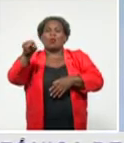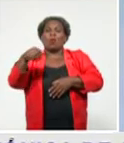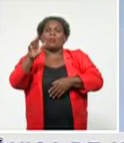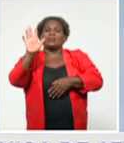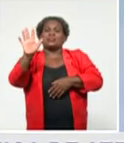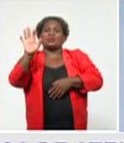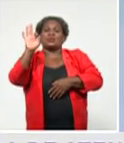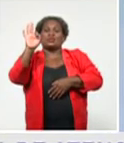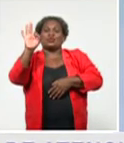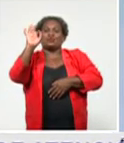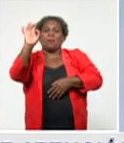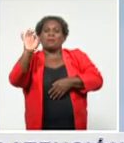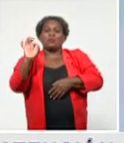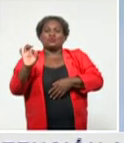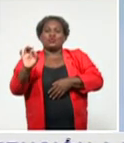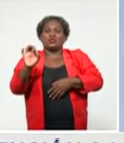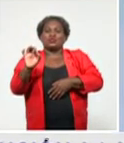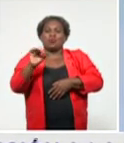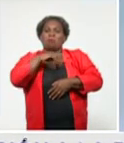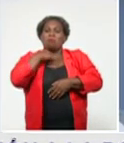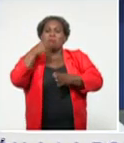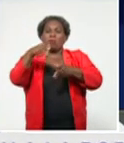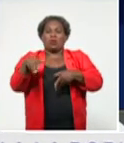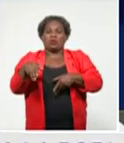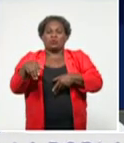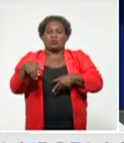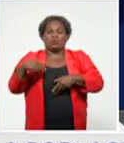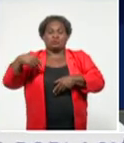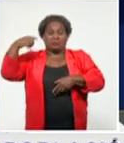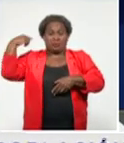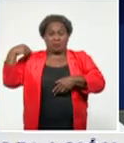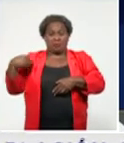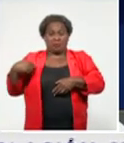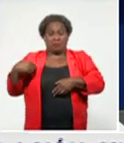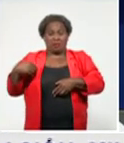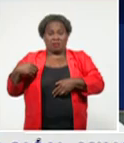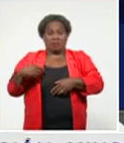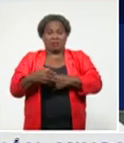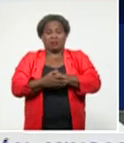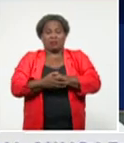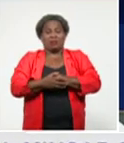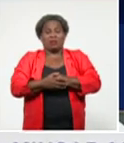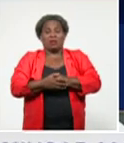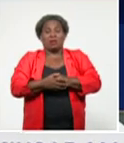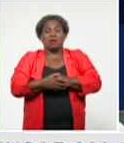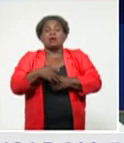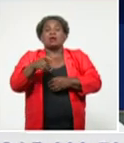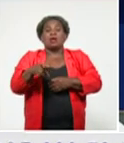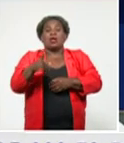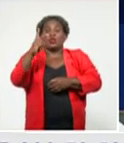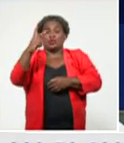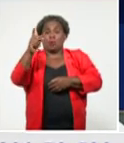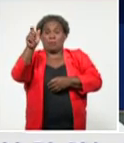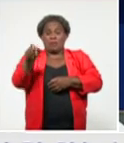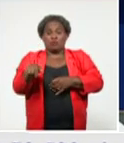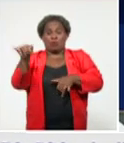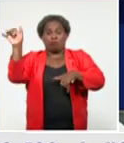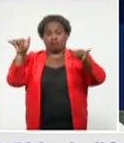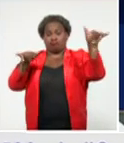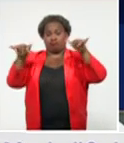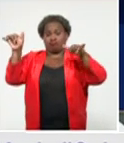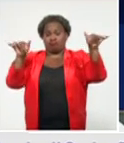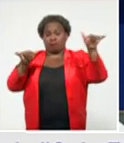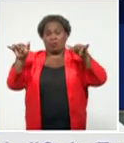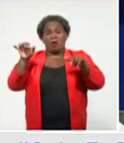2,58% en nuestro país en el día de ayer. Se mantienen las dos personas que se evacuaron al inicio de la